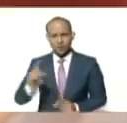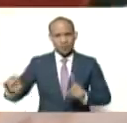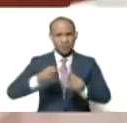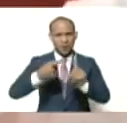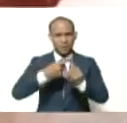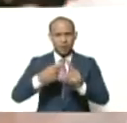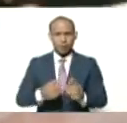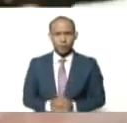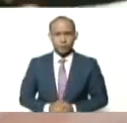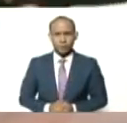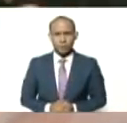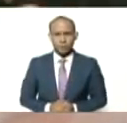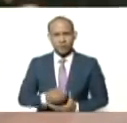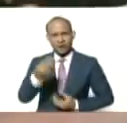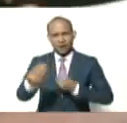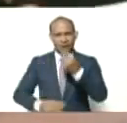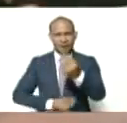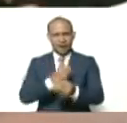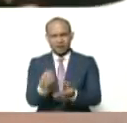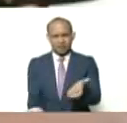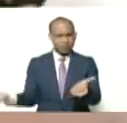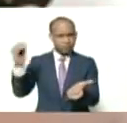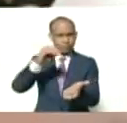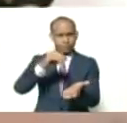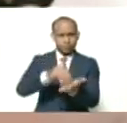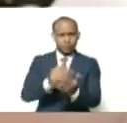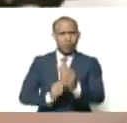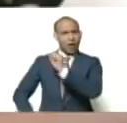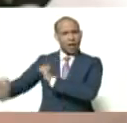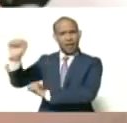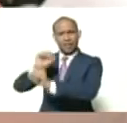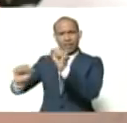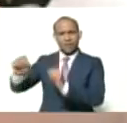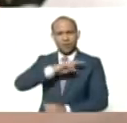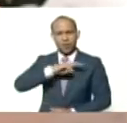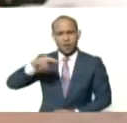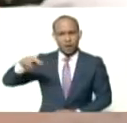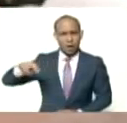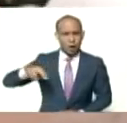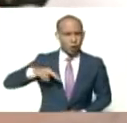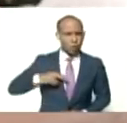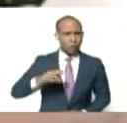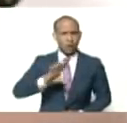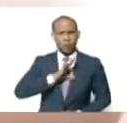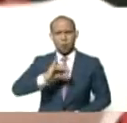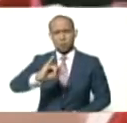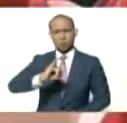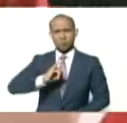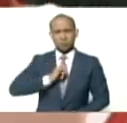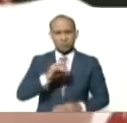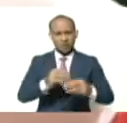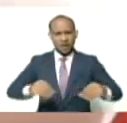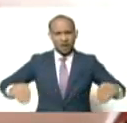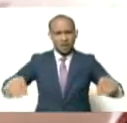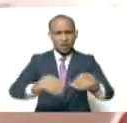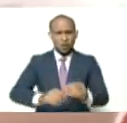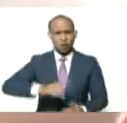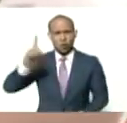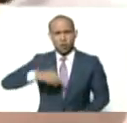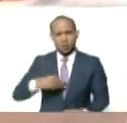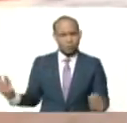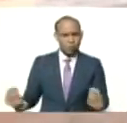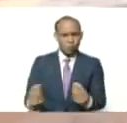primero, reafirmamos que defenderemos nuestra plena integridad territorial y